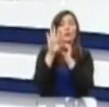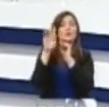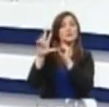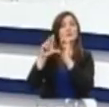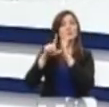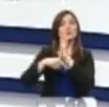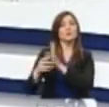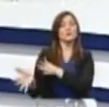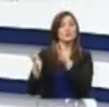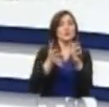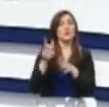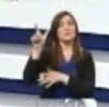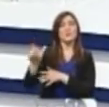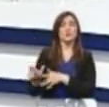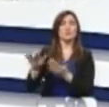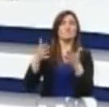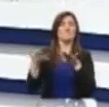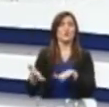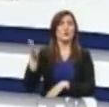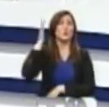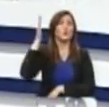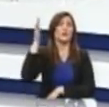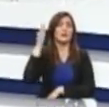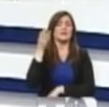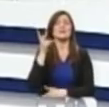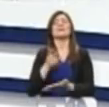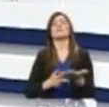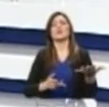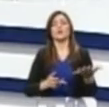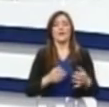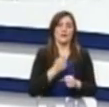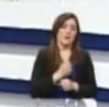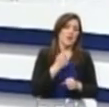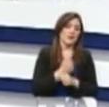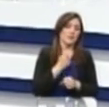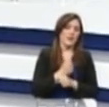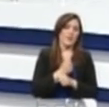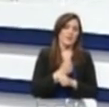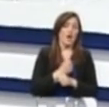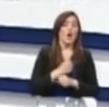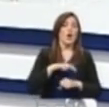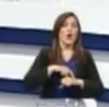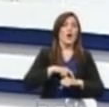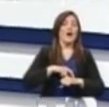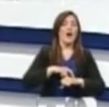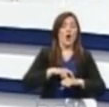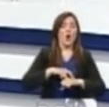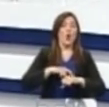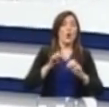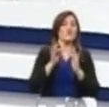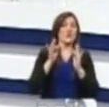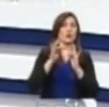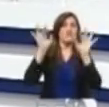7:43. Ahora les contamos que un obrero falleció en Tulcán luego de recibir una descarga eléctrica mientras laboraba. Sus compañeros se encargaron